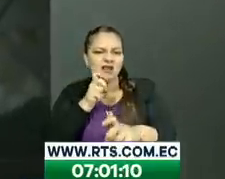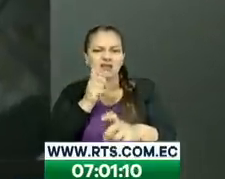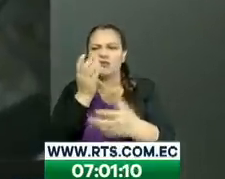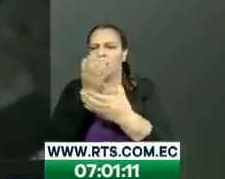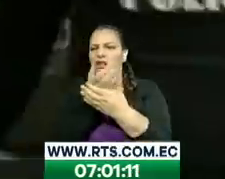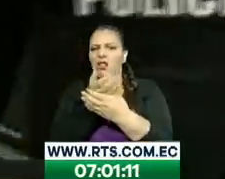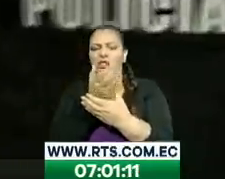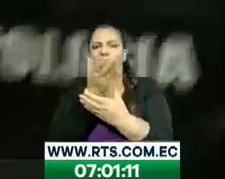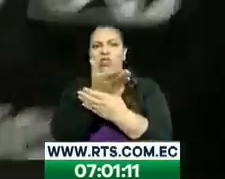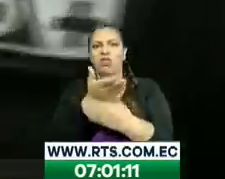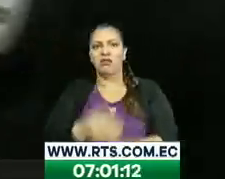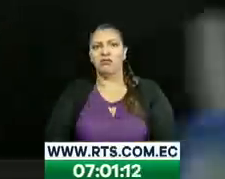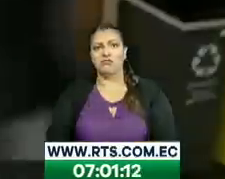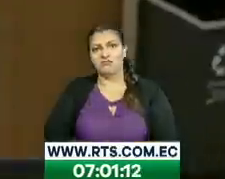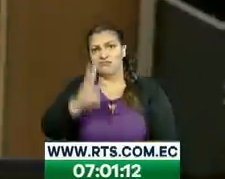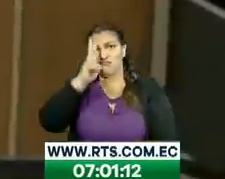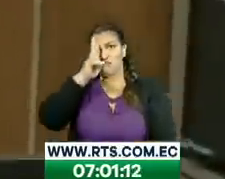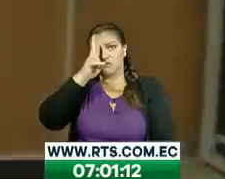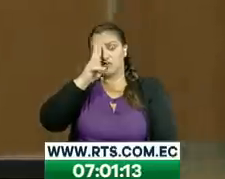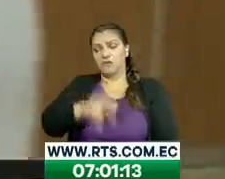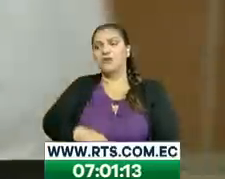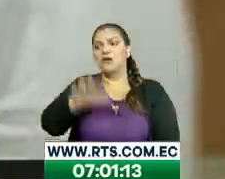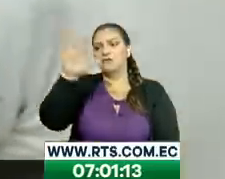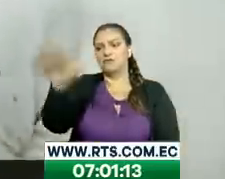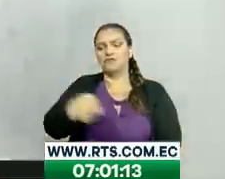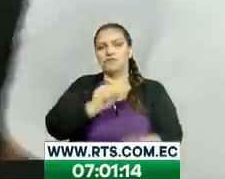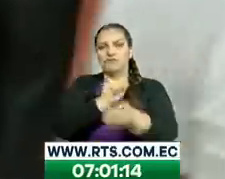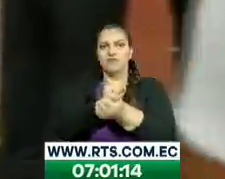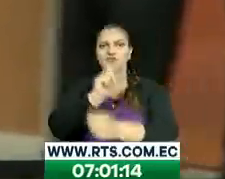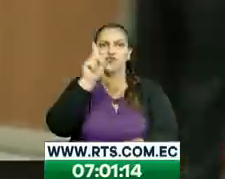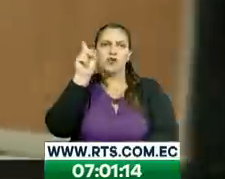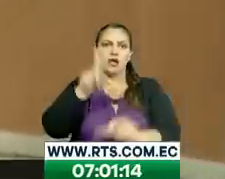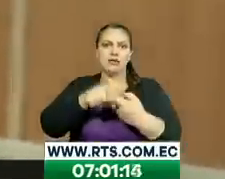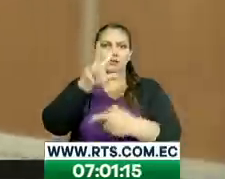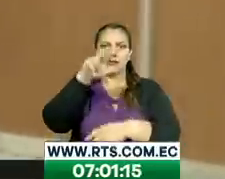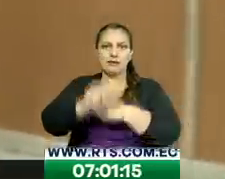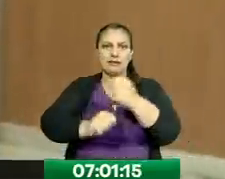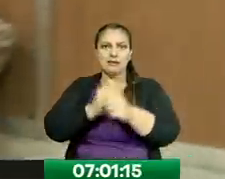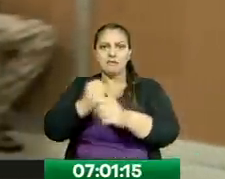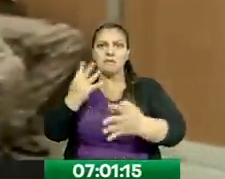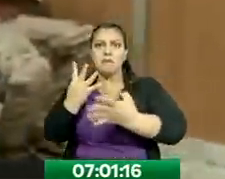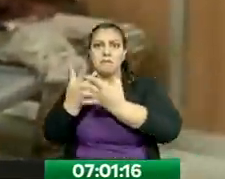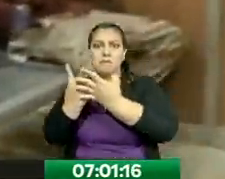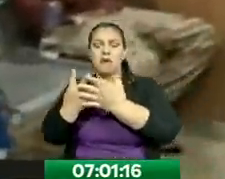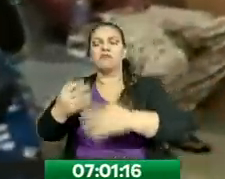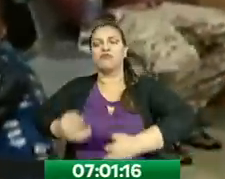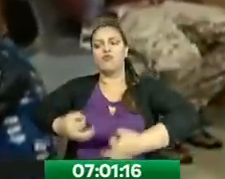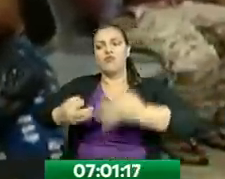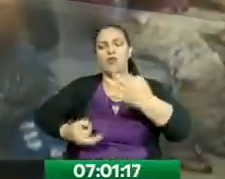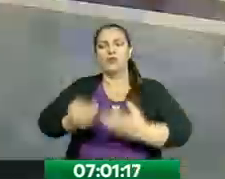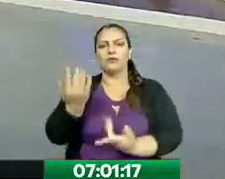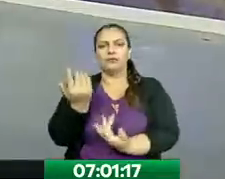está a la espera de su audiencia de flagrancia informó adriana peralta